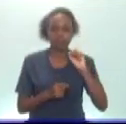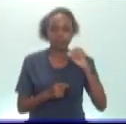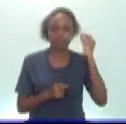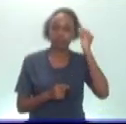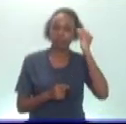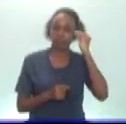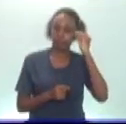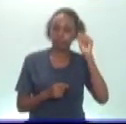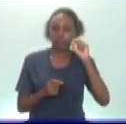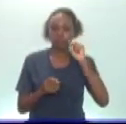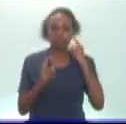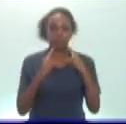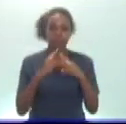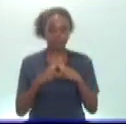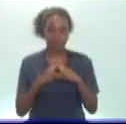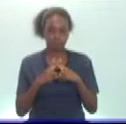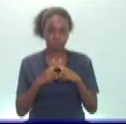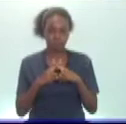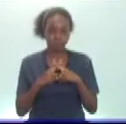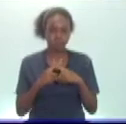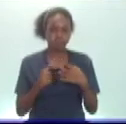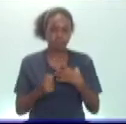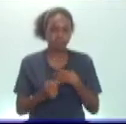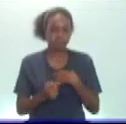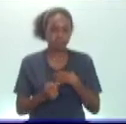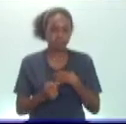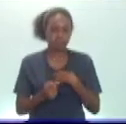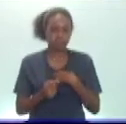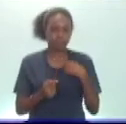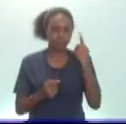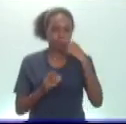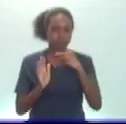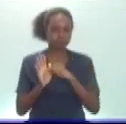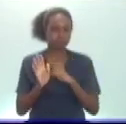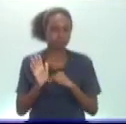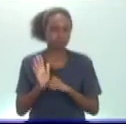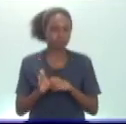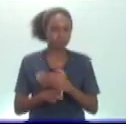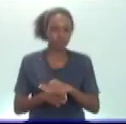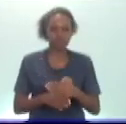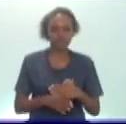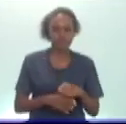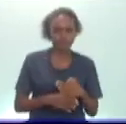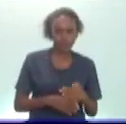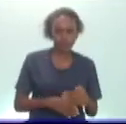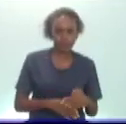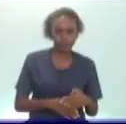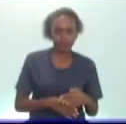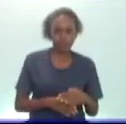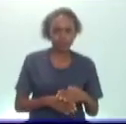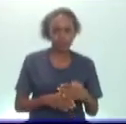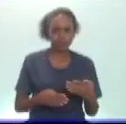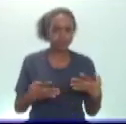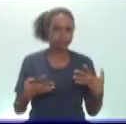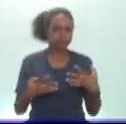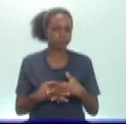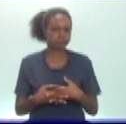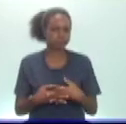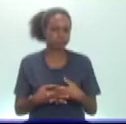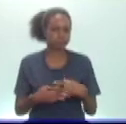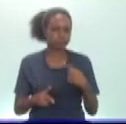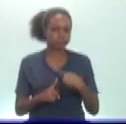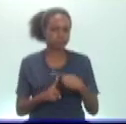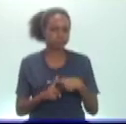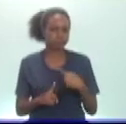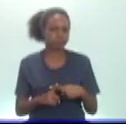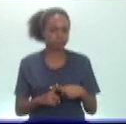que la multiplicación cumple diferentes propiedades, como es la propiedad conmutativa, la propiedad asociativa y la propiedad